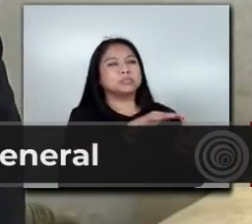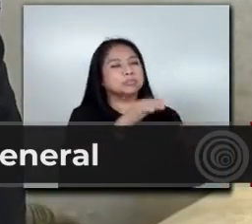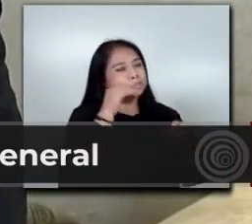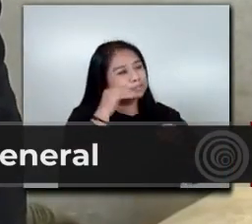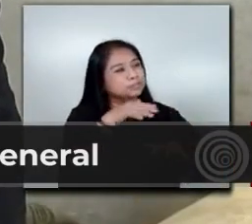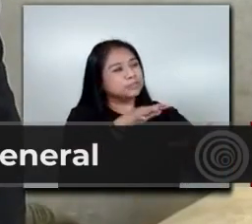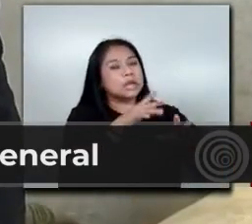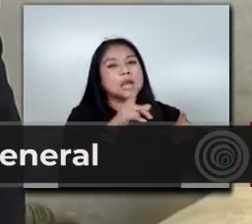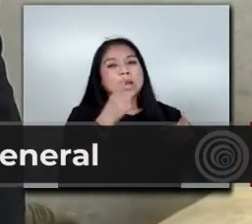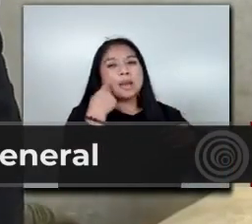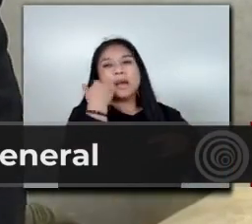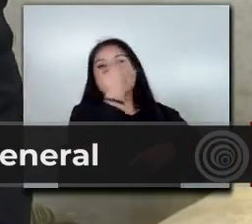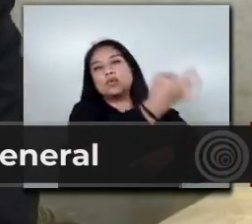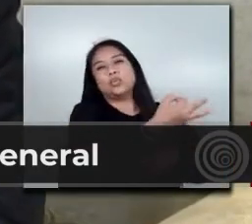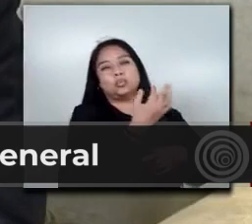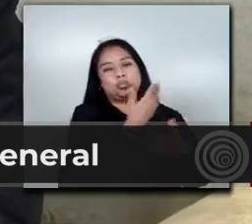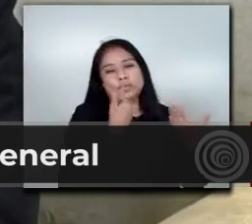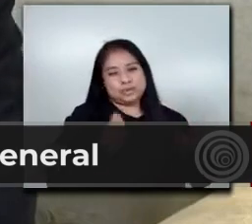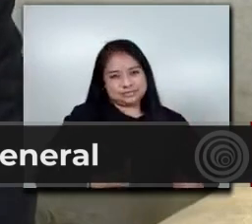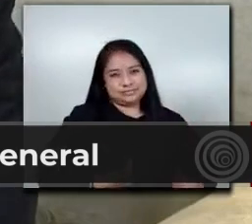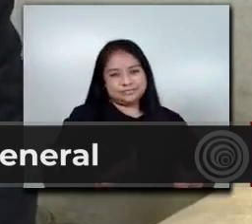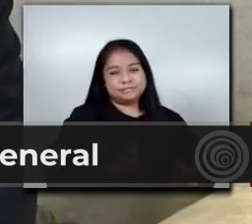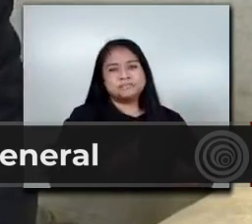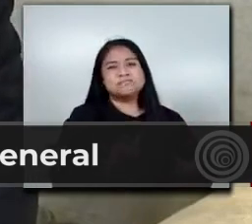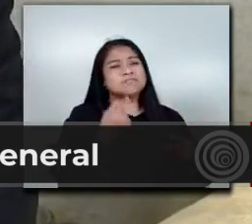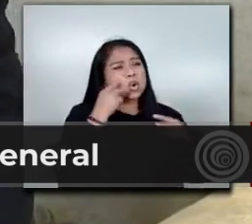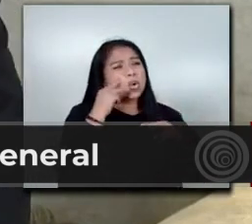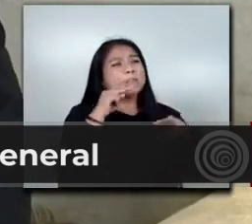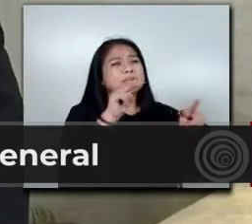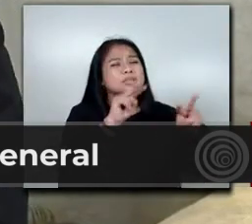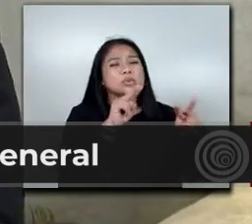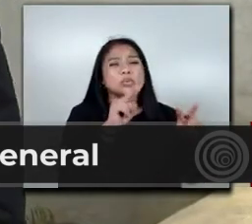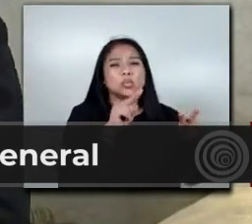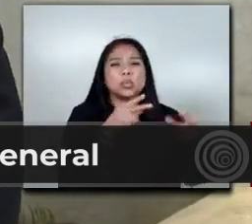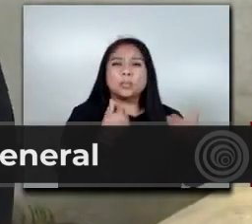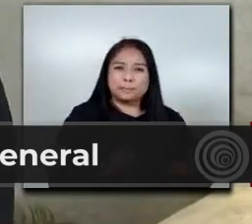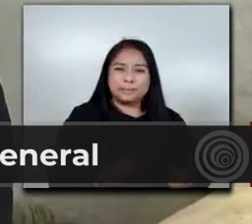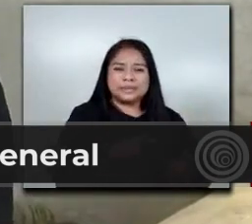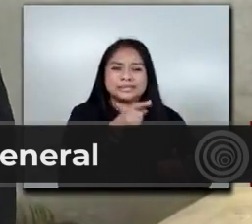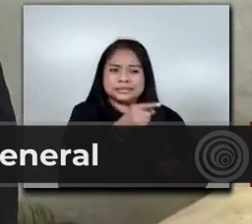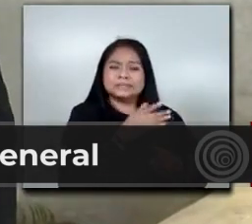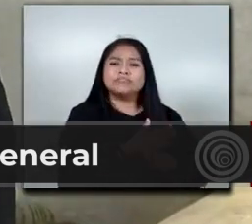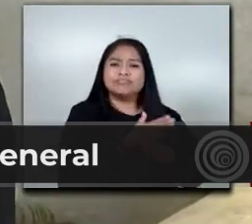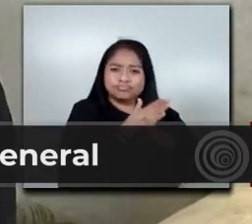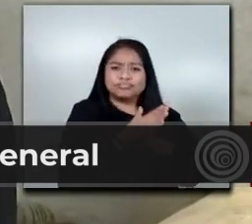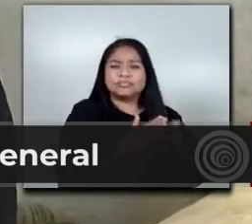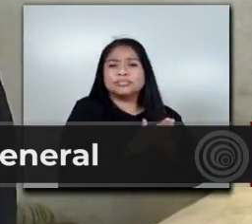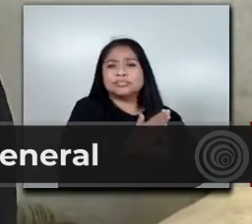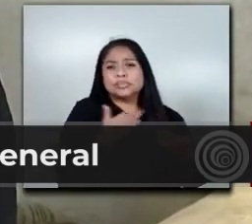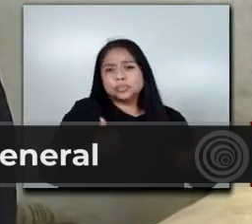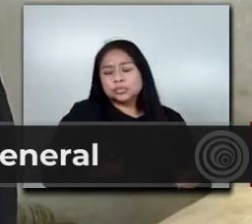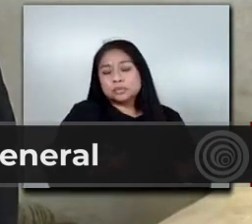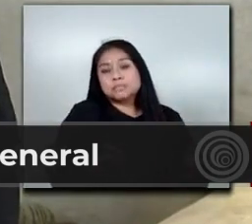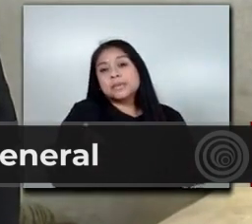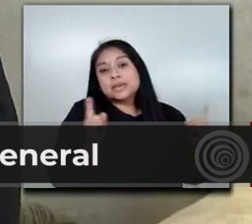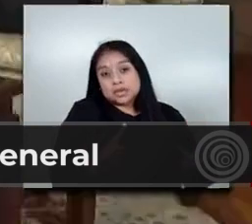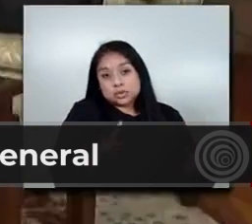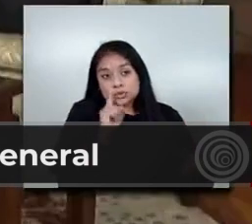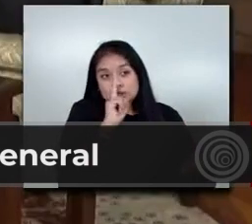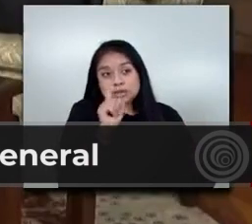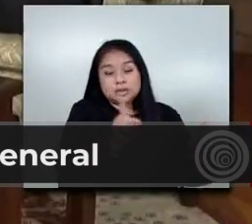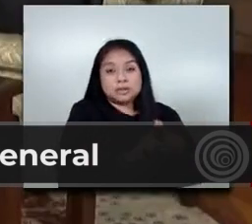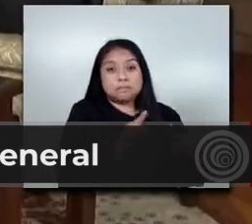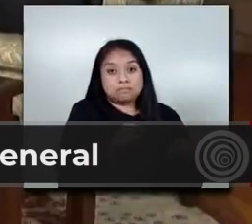y con proyección humana. Esto va a garantizar los derechos de las partes. Pero además de esto, señor presidente,